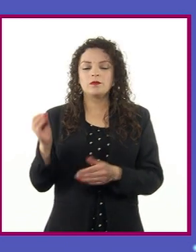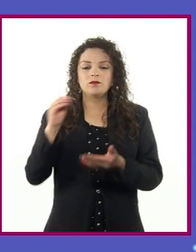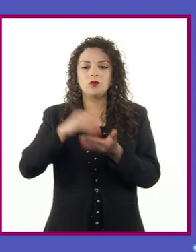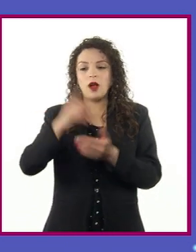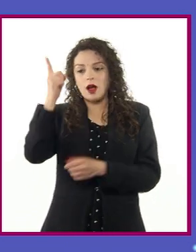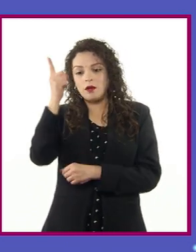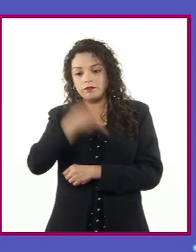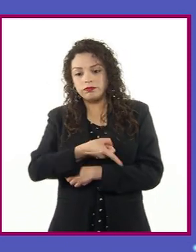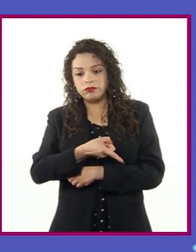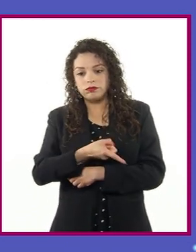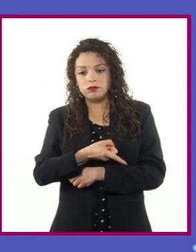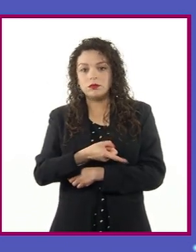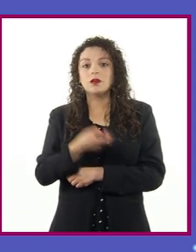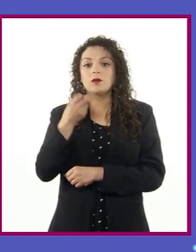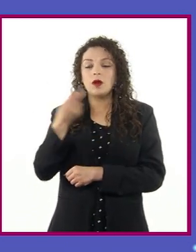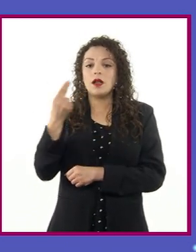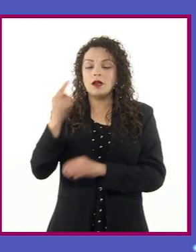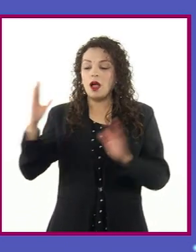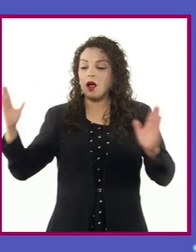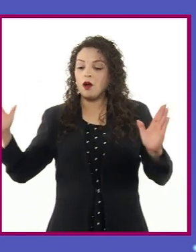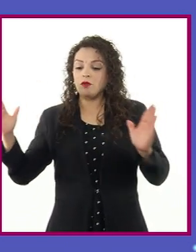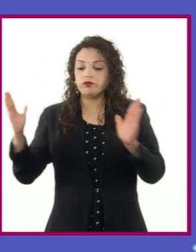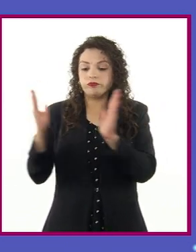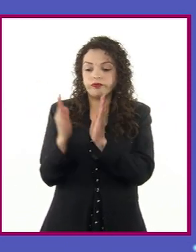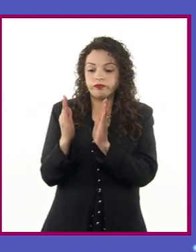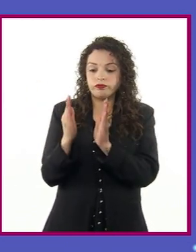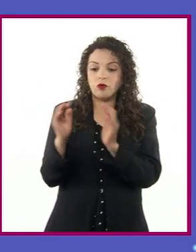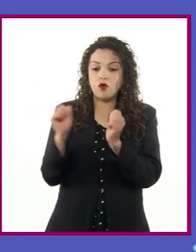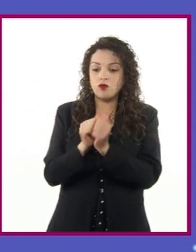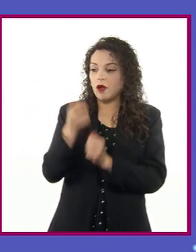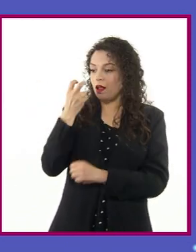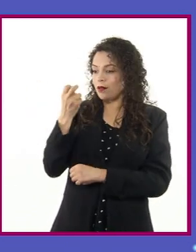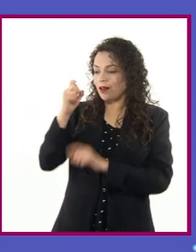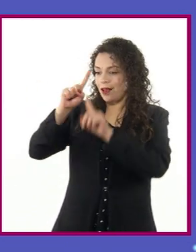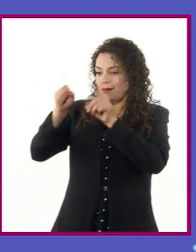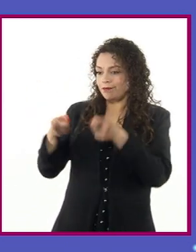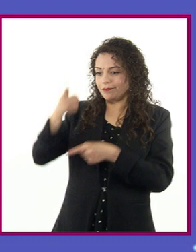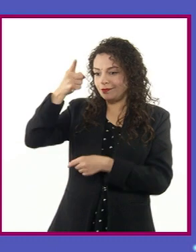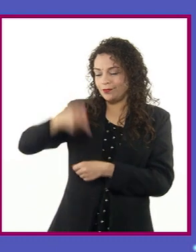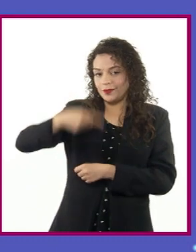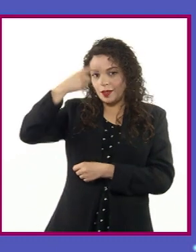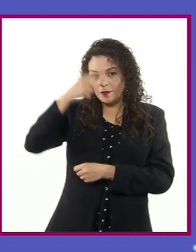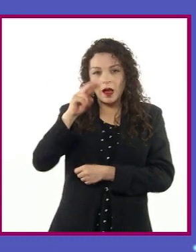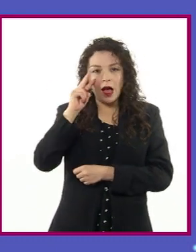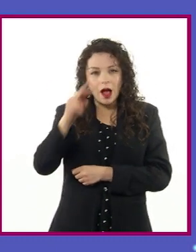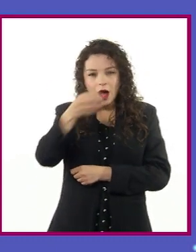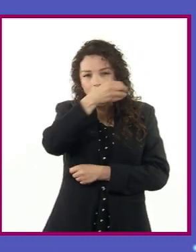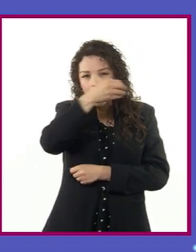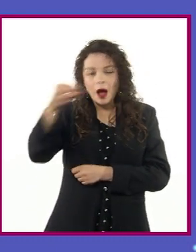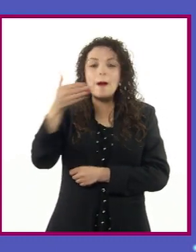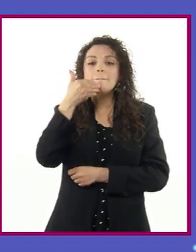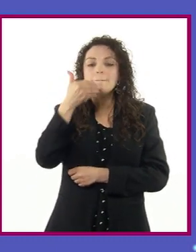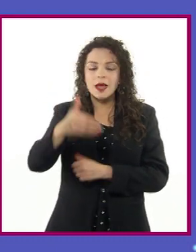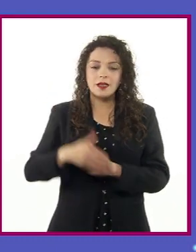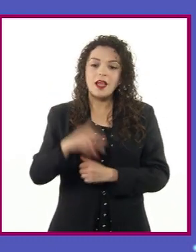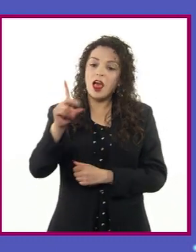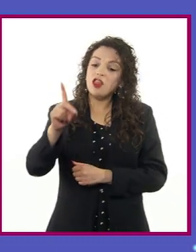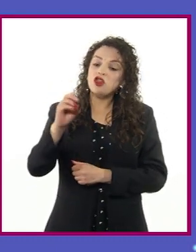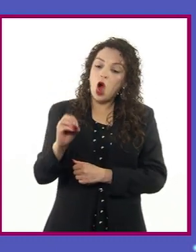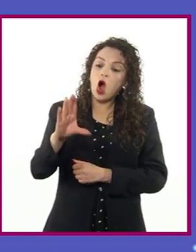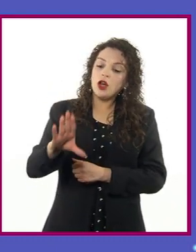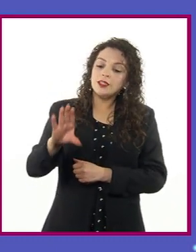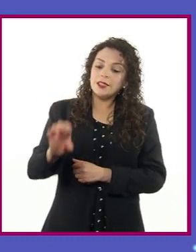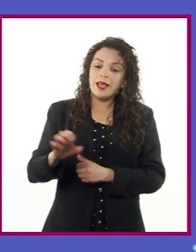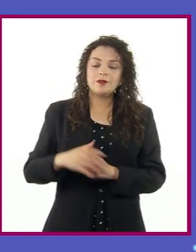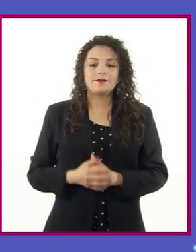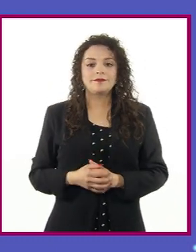cerrar ese espacio con el símbolo que ya mencioné para que se lea de manera correcta 12. Luego